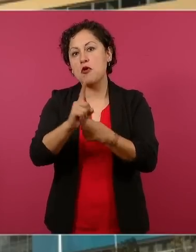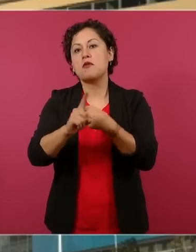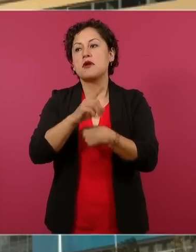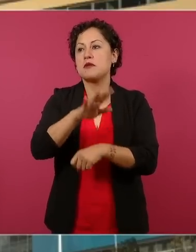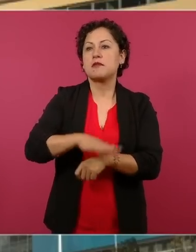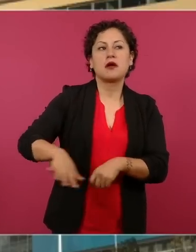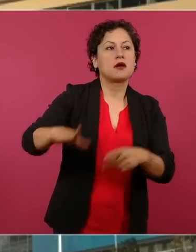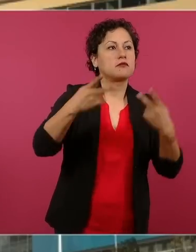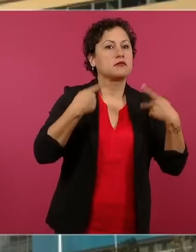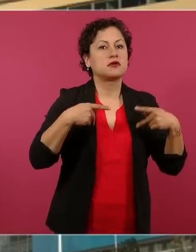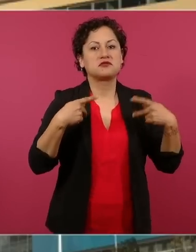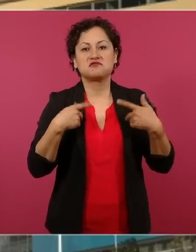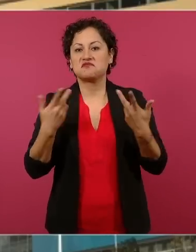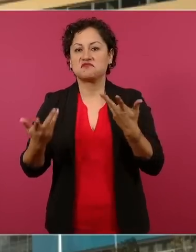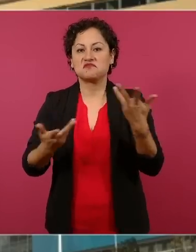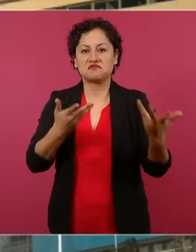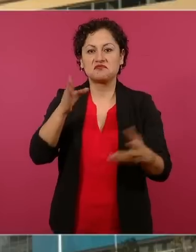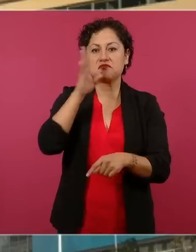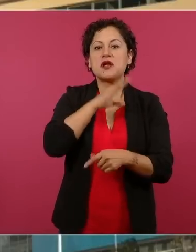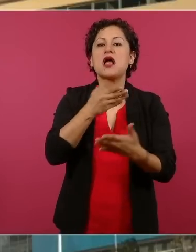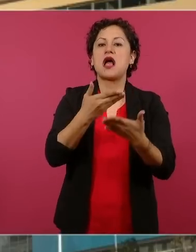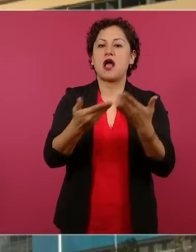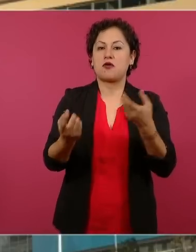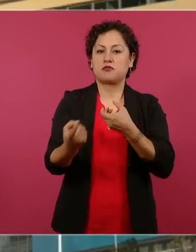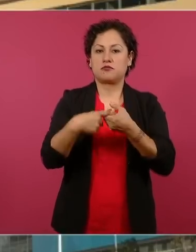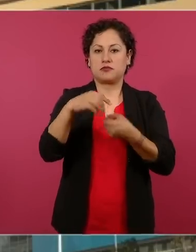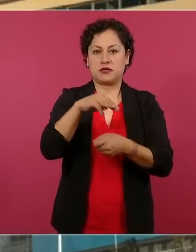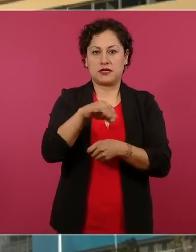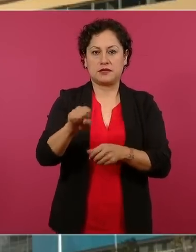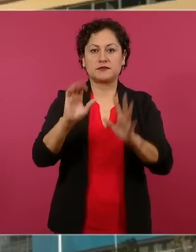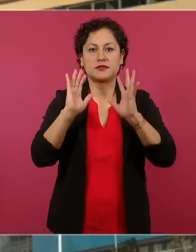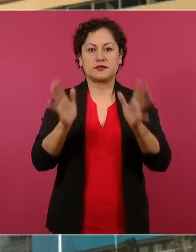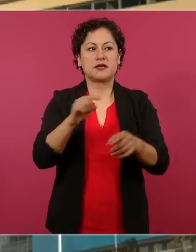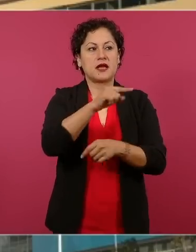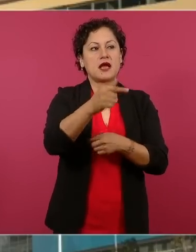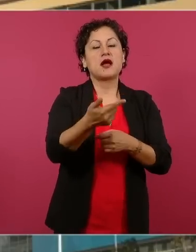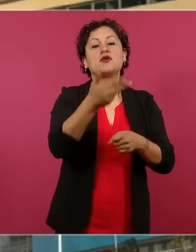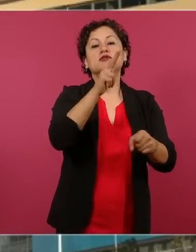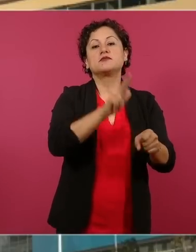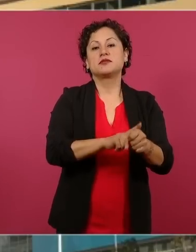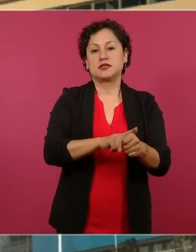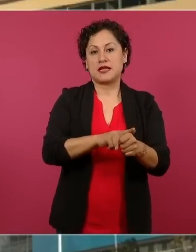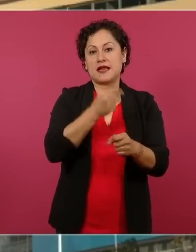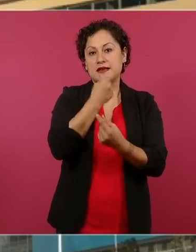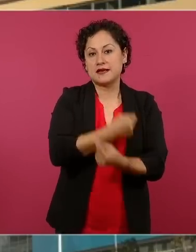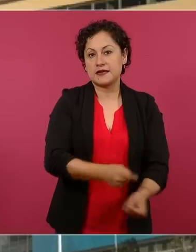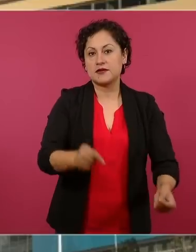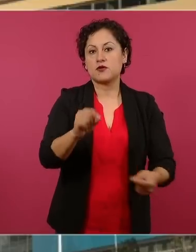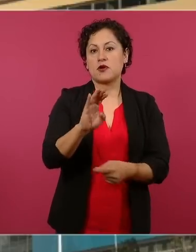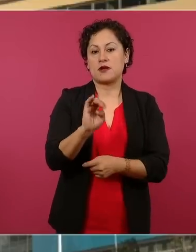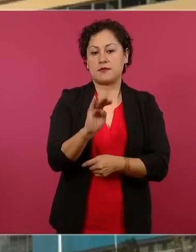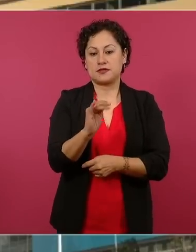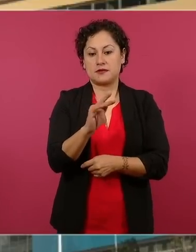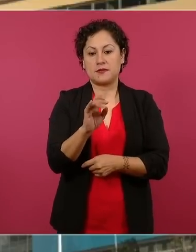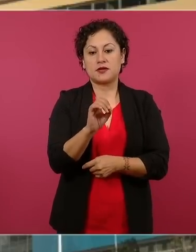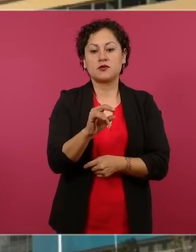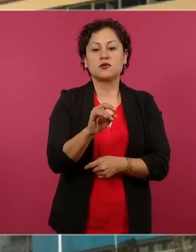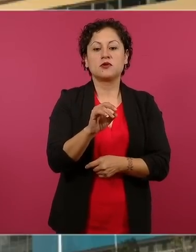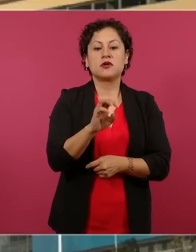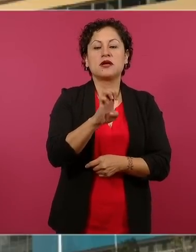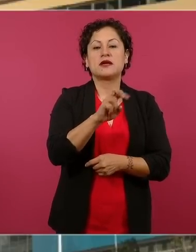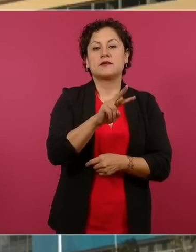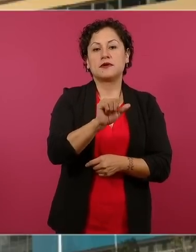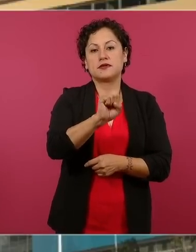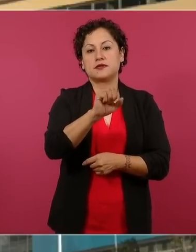se pusieron a andar en esta administración. El Hospital Infantil Eva Sámano, que había empezado su construcción en 2012 y se dijo que se